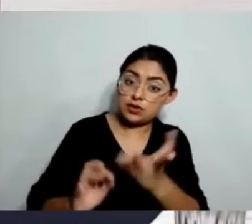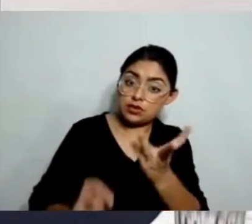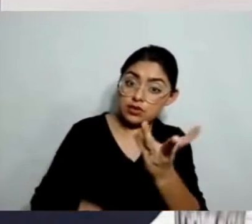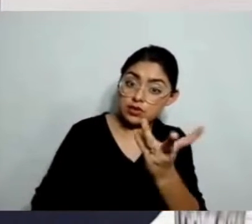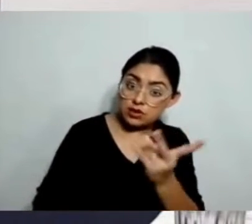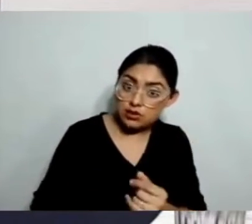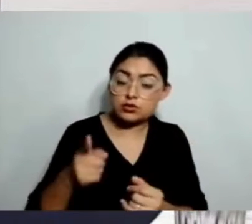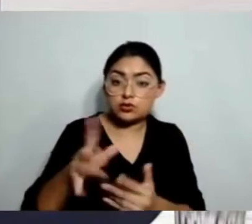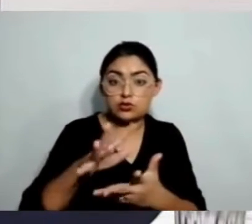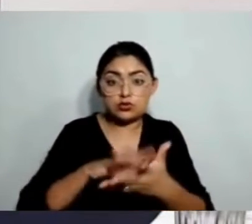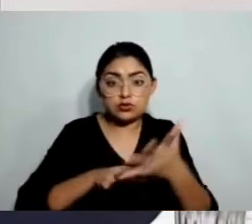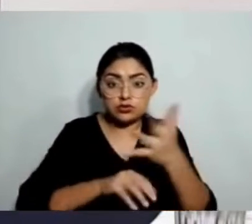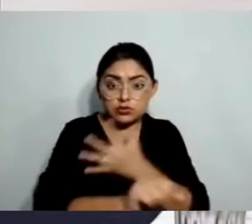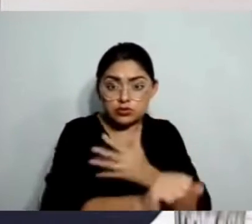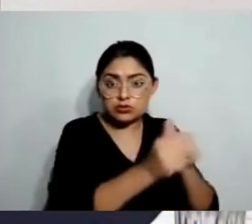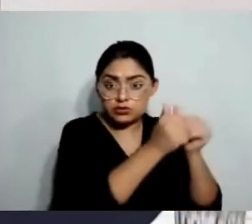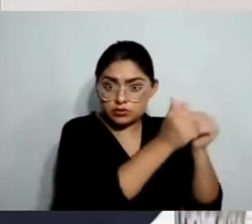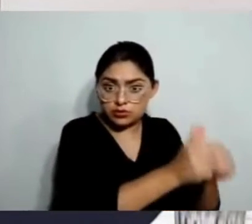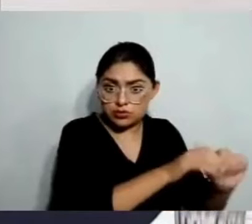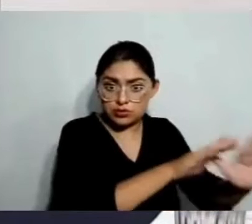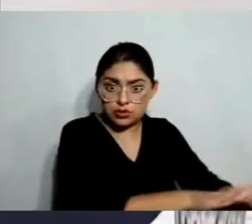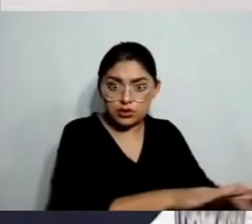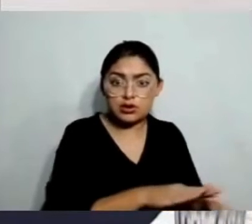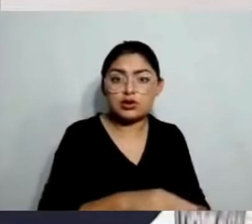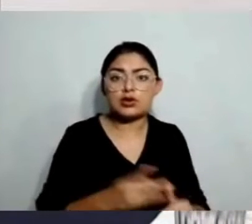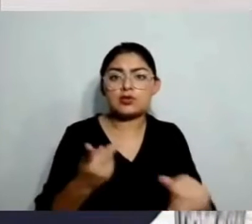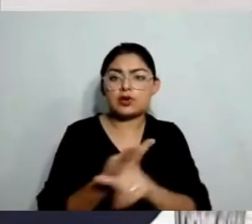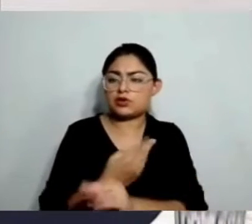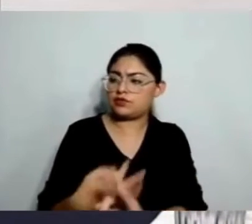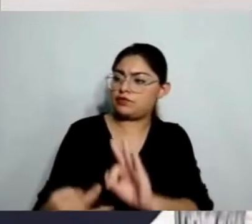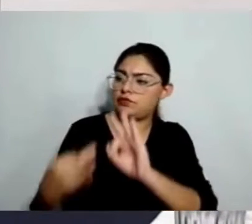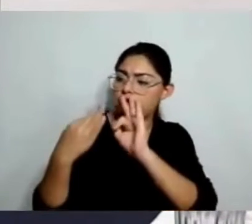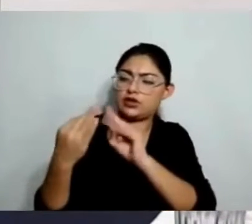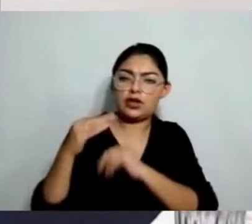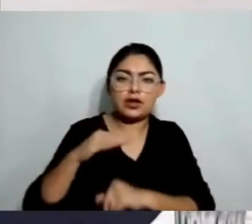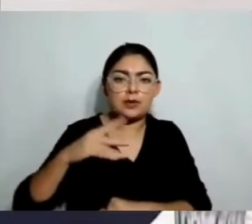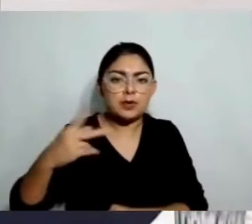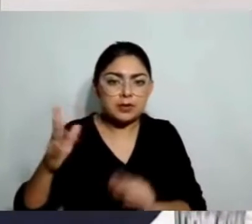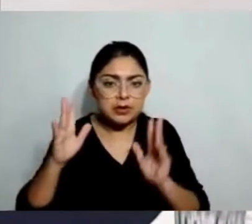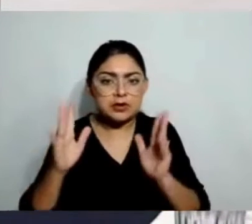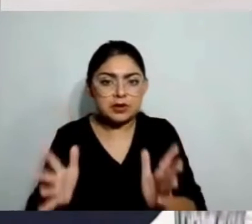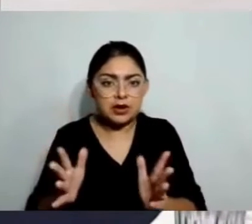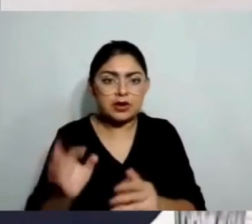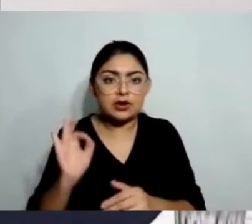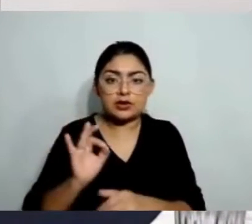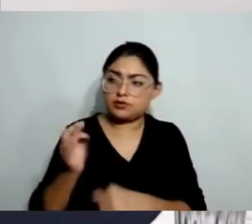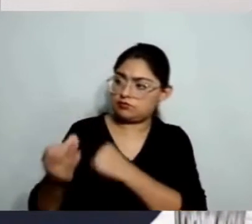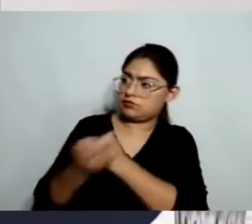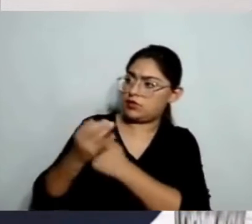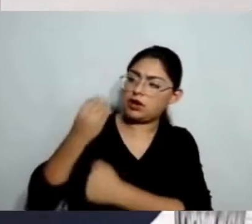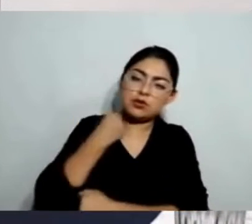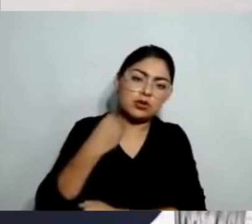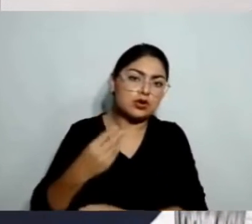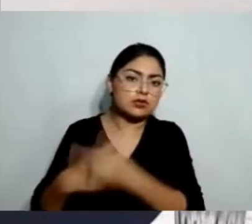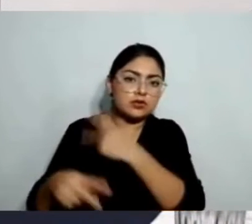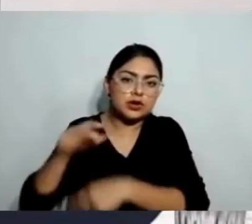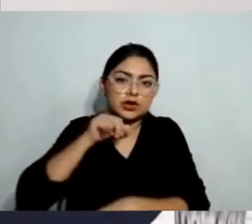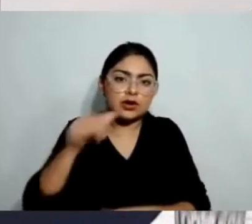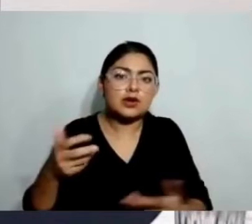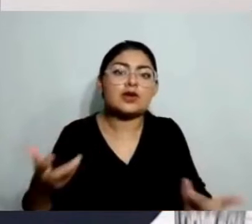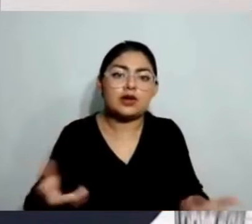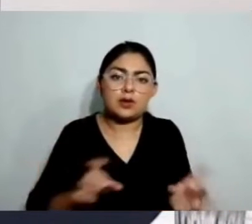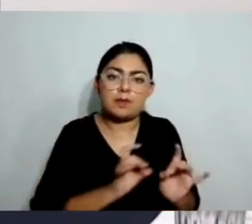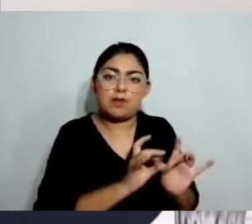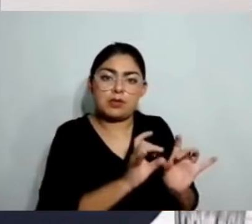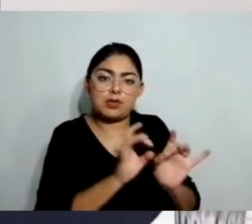te pasaron con el Ministerio Público tal vez antes de que llegara la defensa y en todo este contexto qué